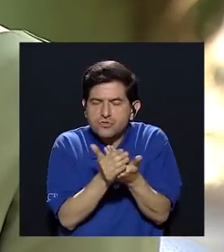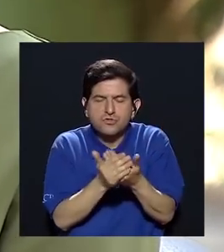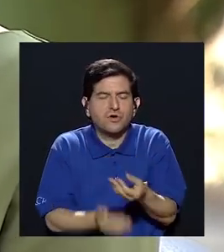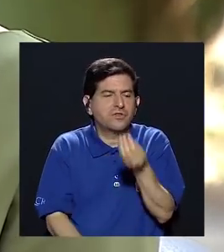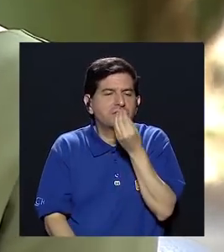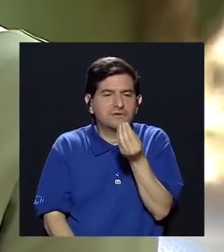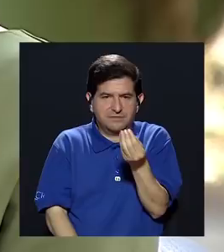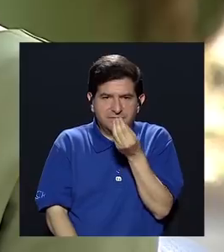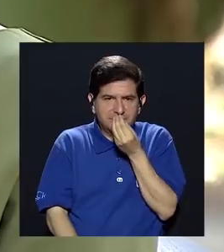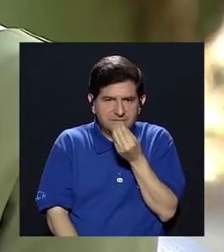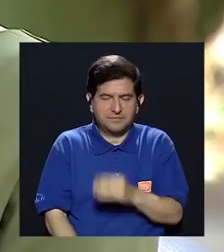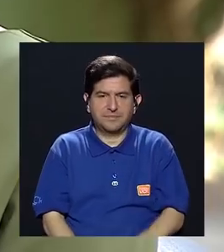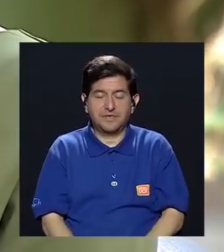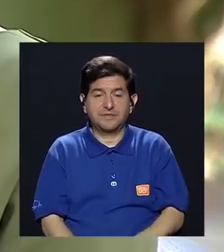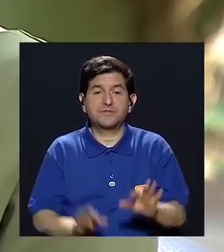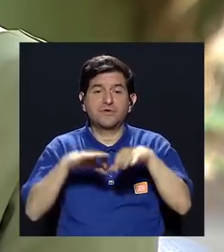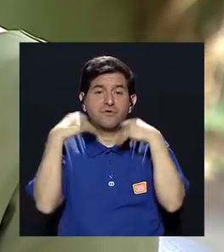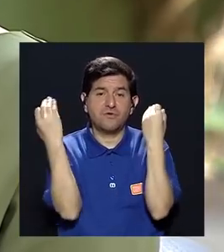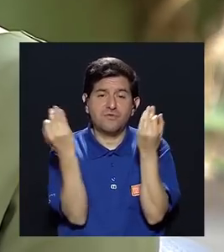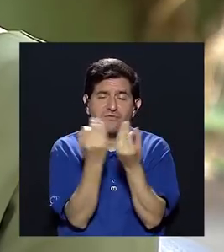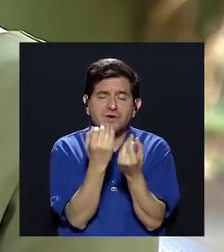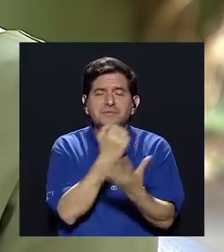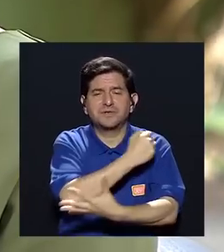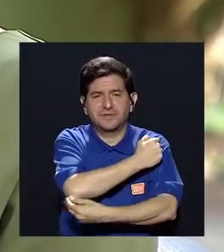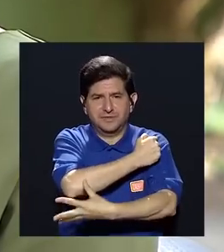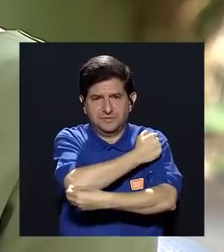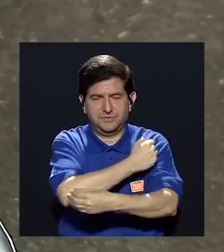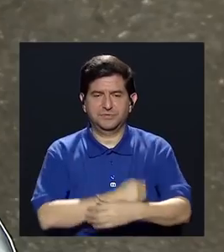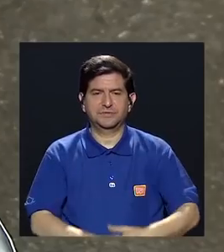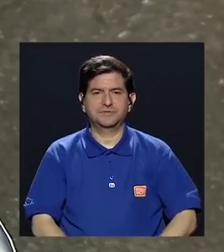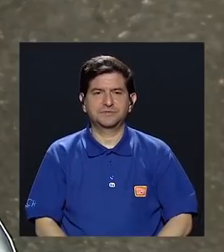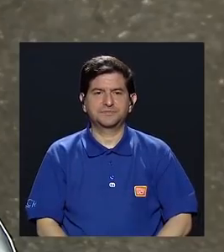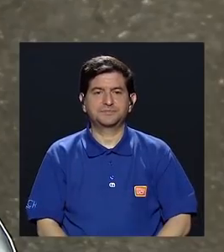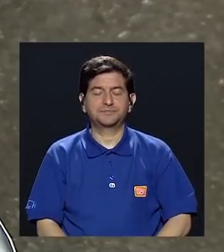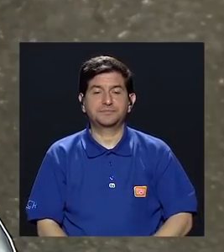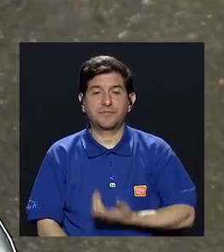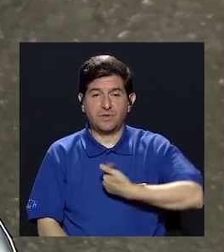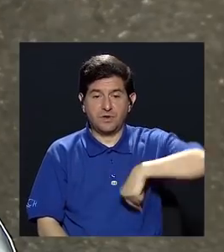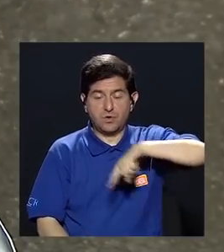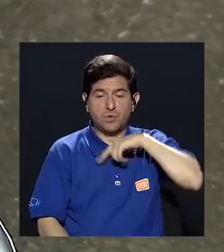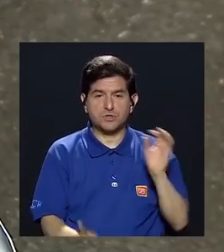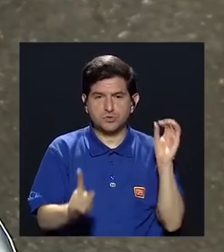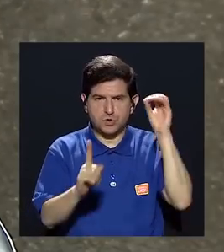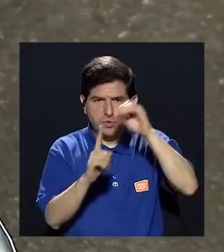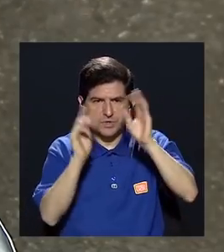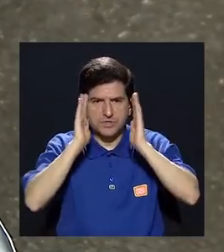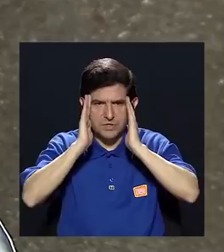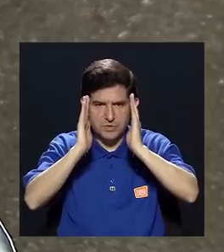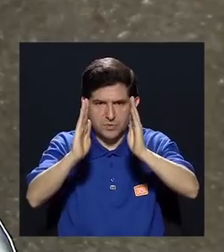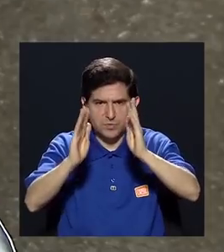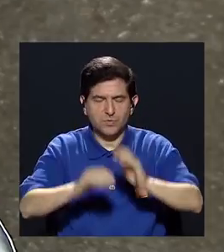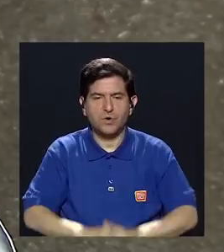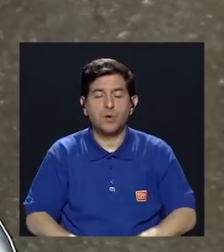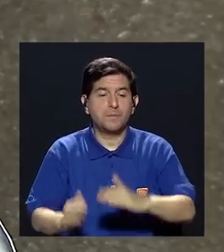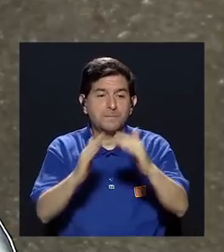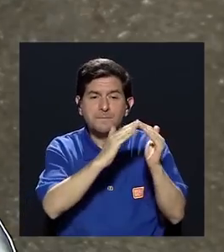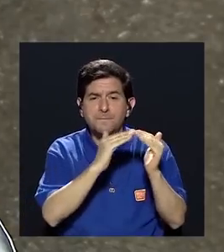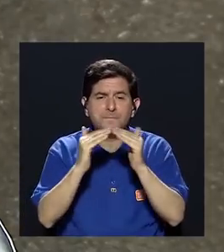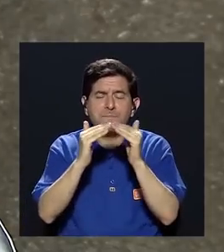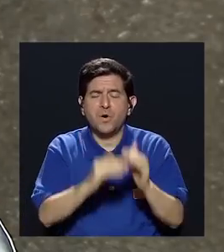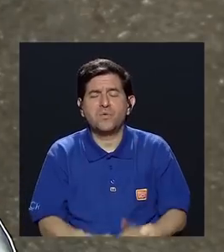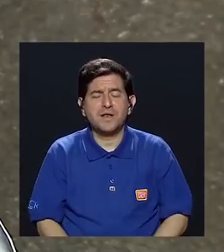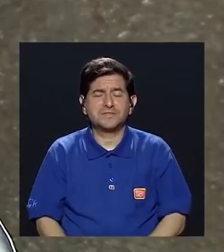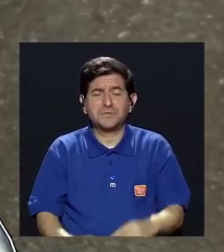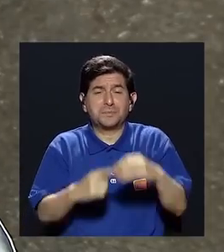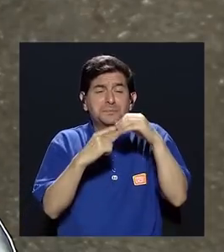que es alimentación para familias de bajos recursos. Entonces, nuestro objetivo de atención es a la población